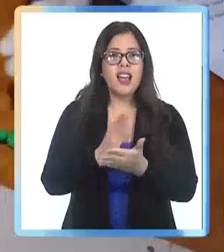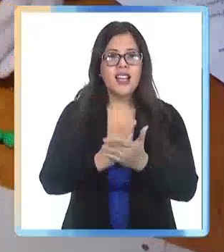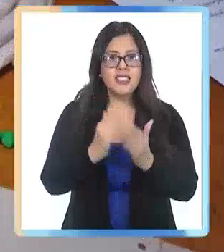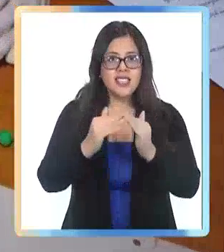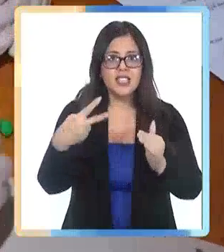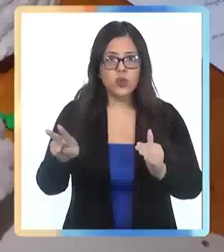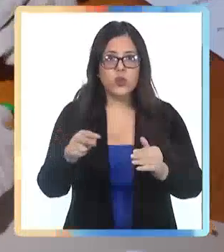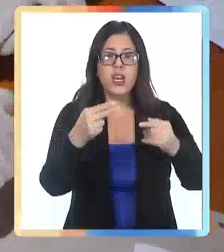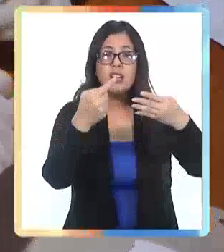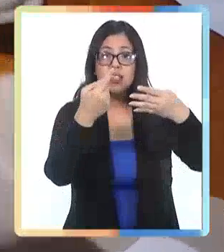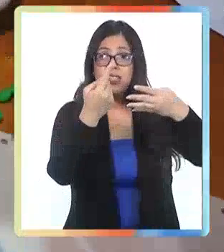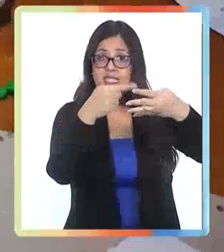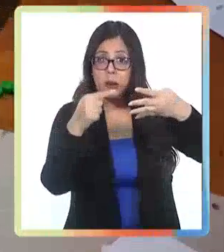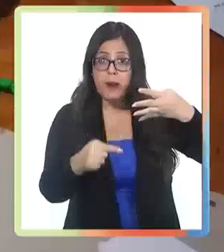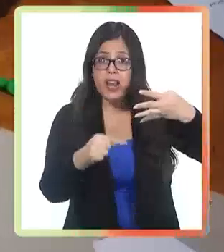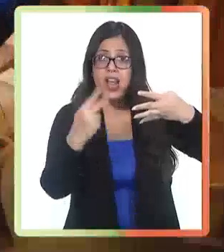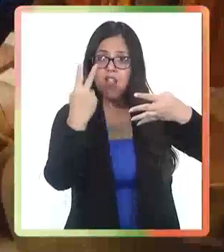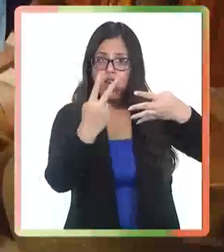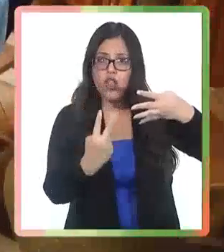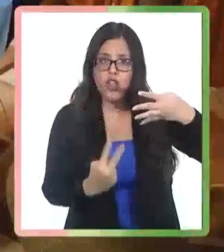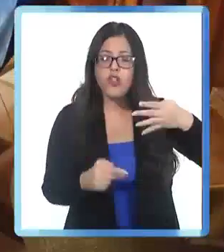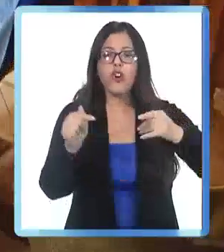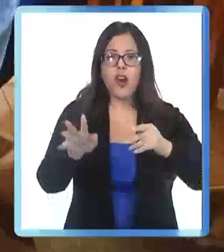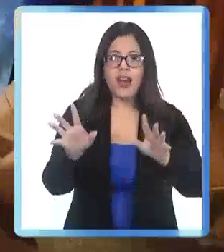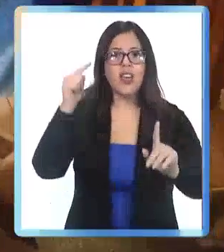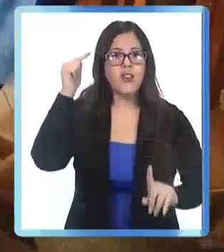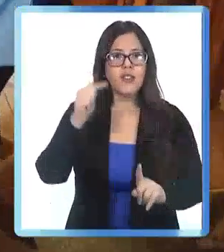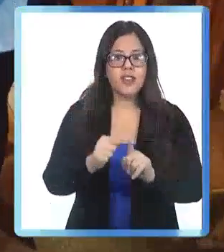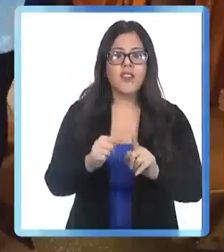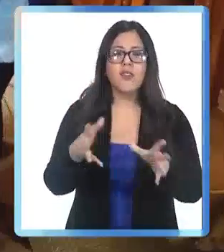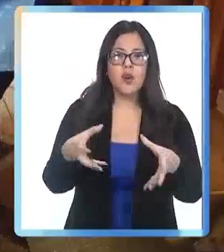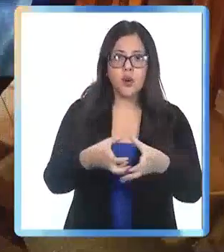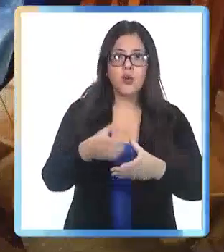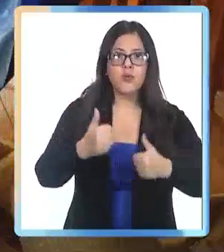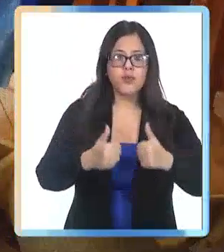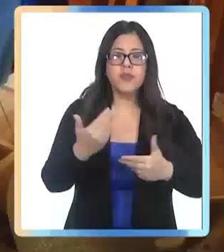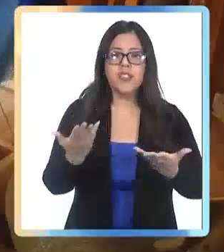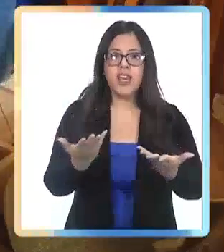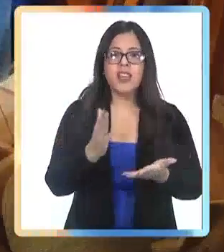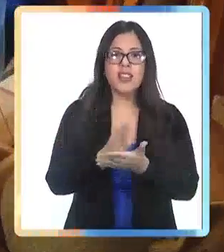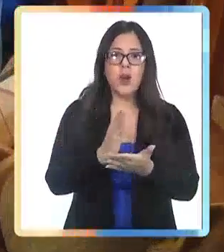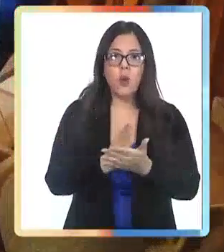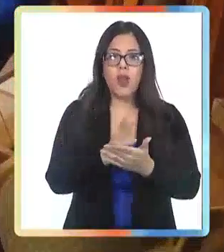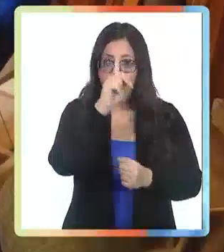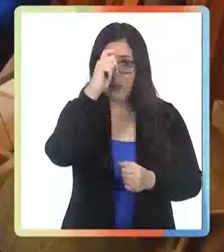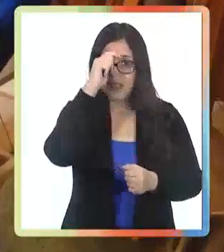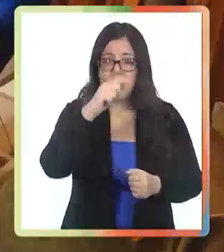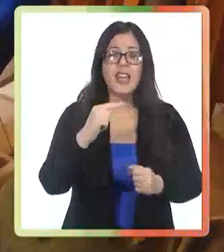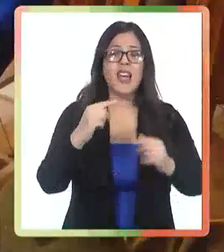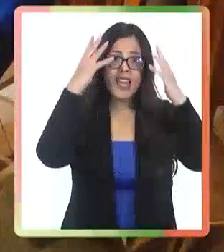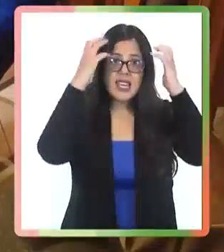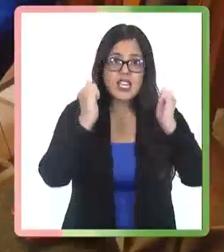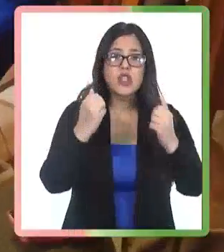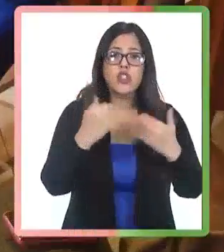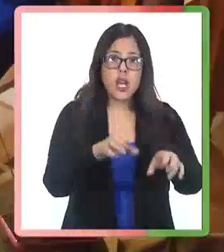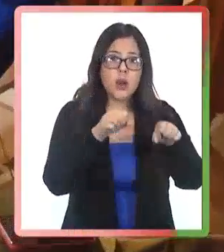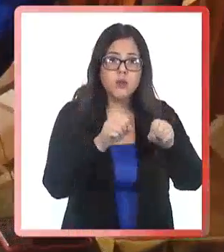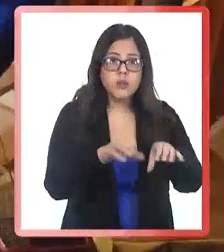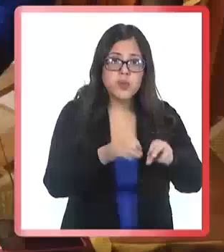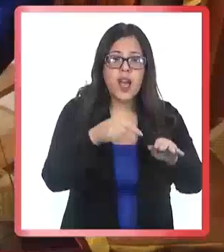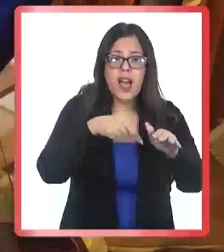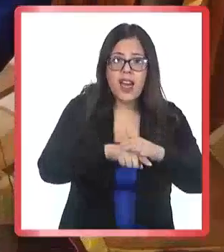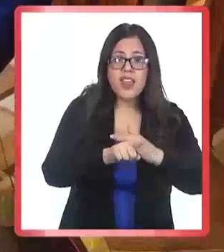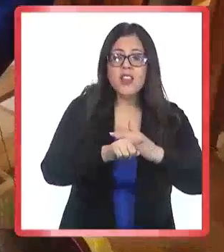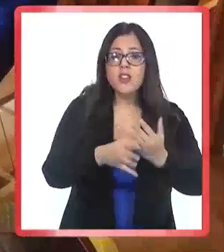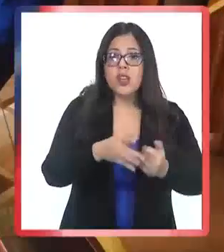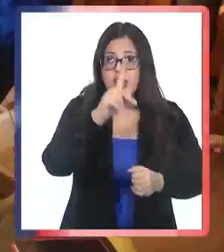por semana. Esa es la misión que tiene el equipo de profesionales de escuelas hospitalarias de Quellón. A diario entregan educación dentro del